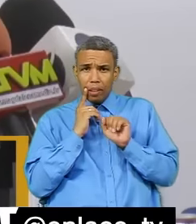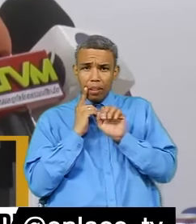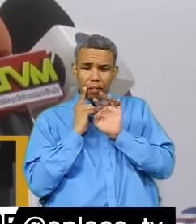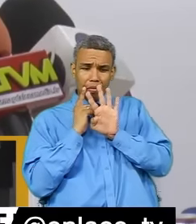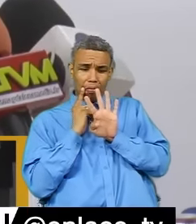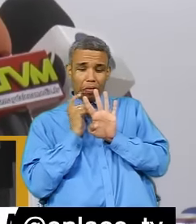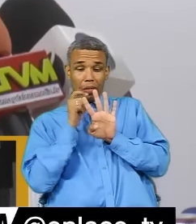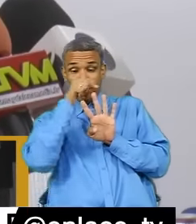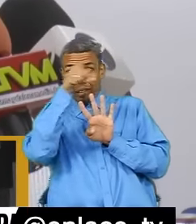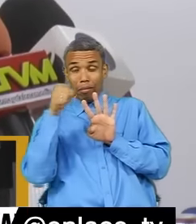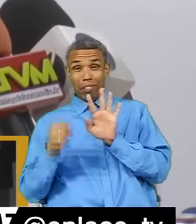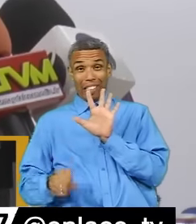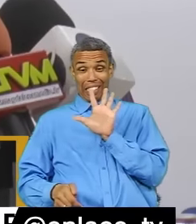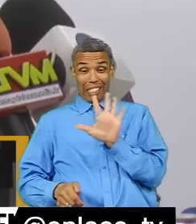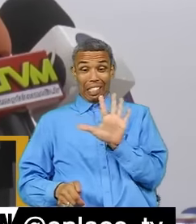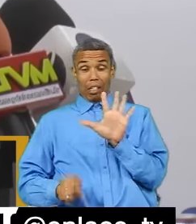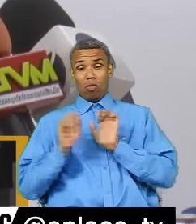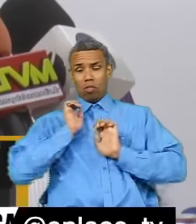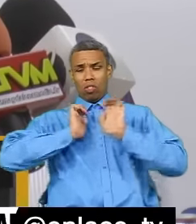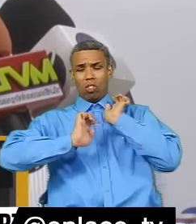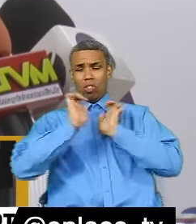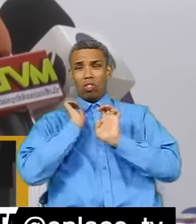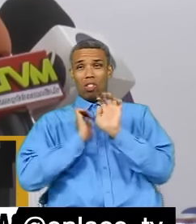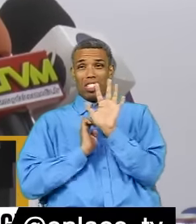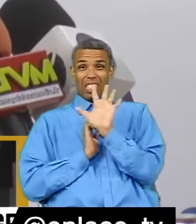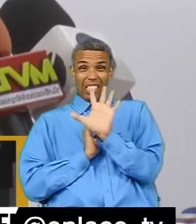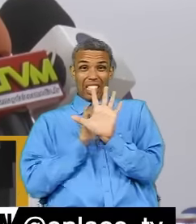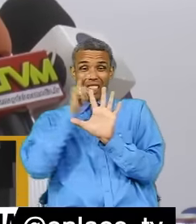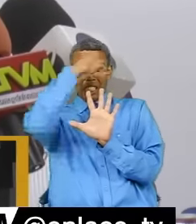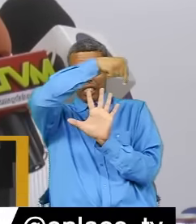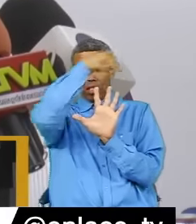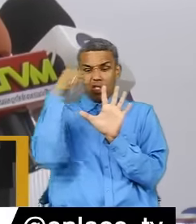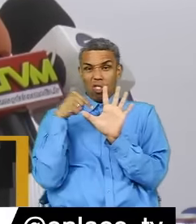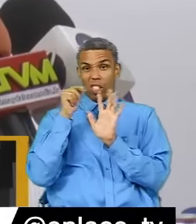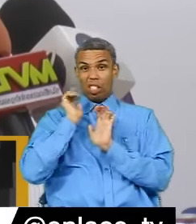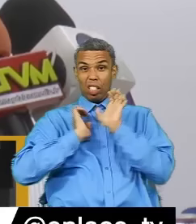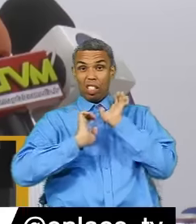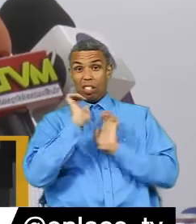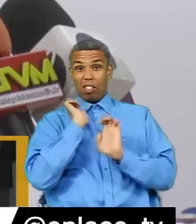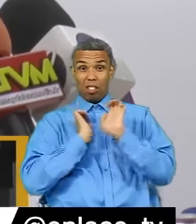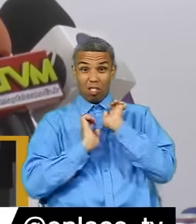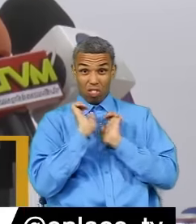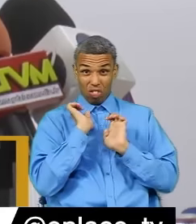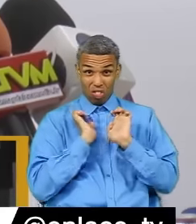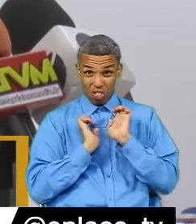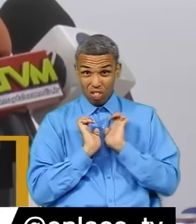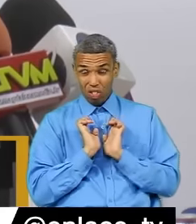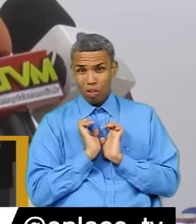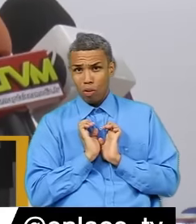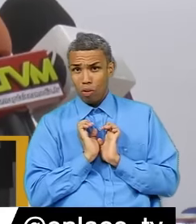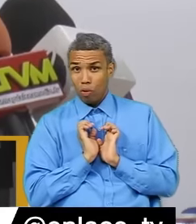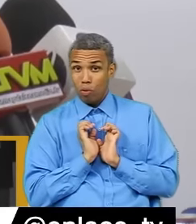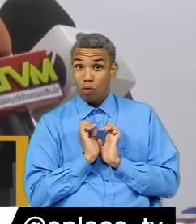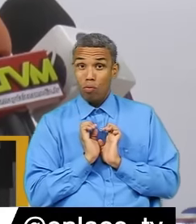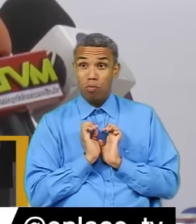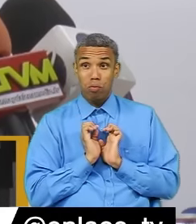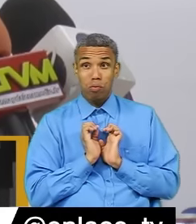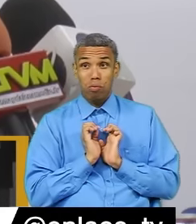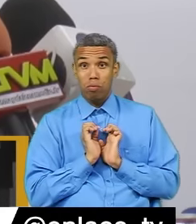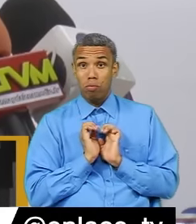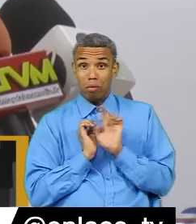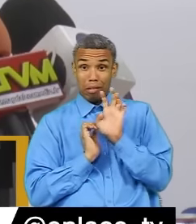que menos me ha gustado a mí en este torneo que nos ha enfrentado ha sido este, porque no nos salió a